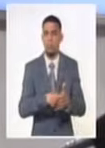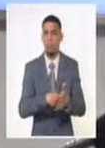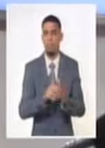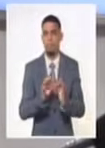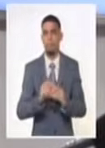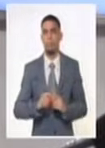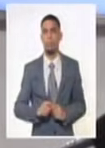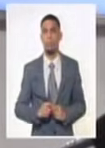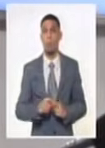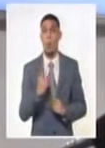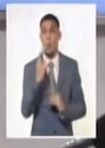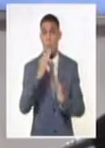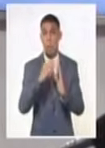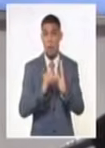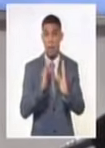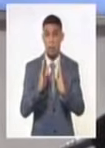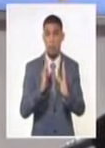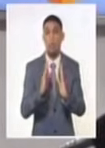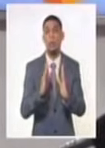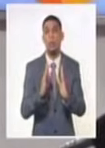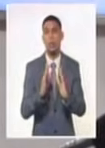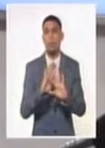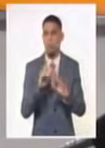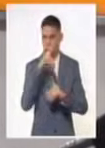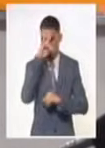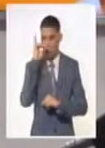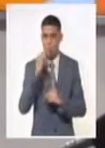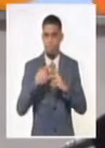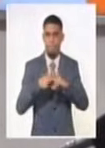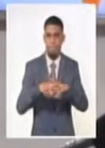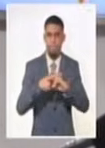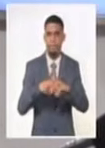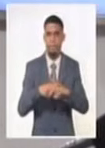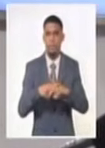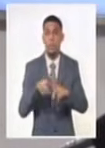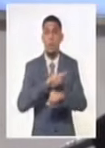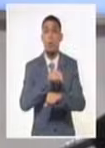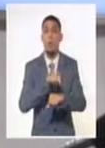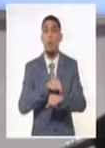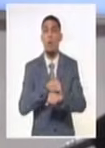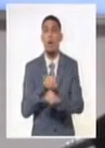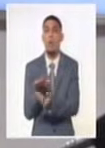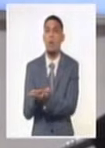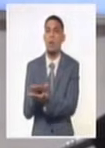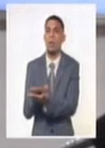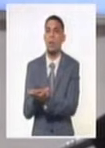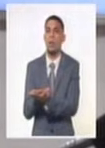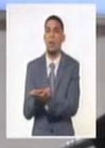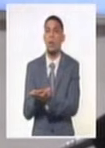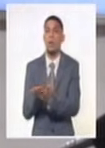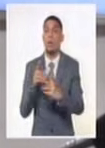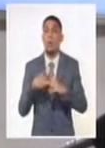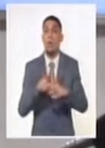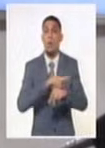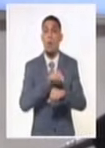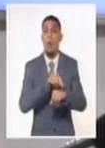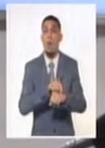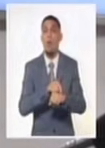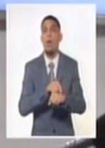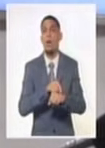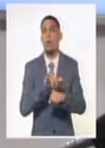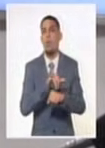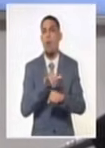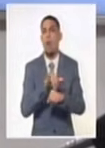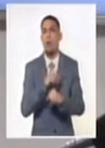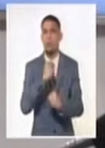fue un mes en que hubo ajustes en las que utilizamos mucho las horas de reserva y las horas de vínculo estudio-trabajo, pero efectivamente